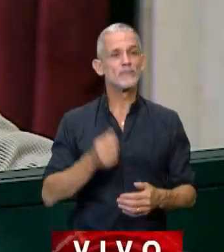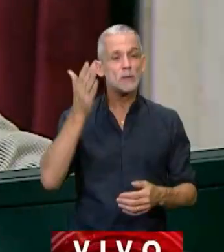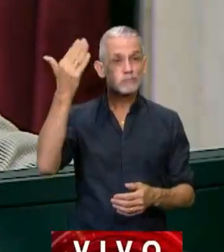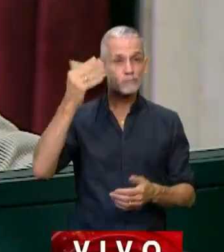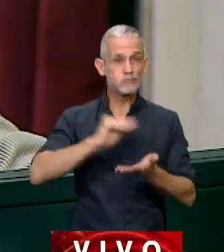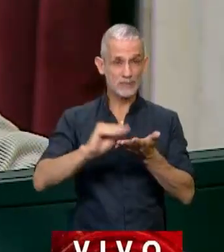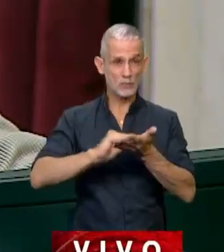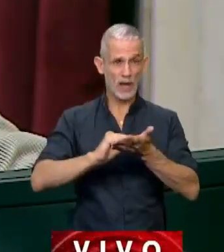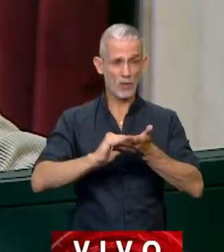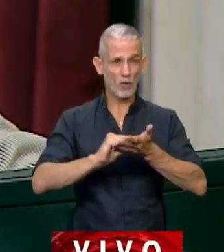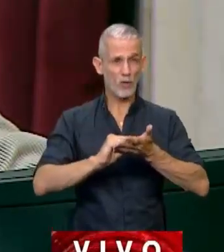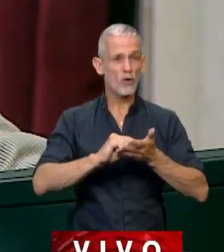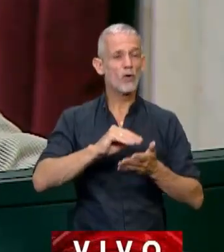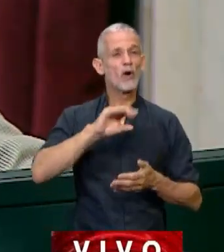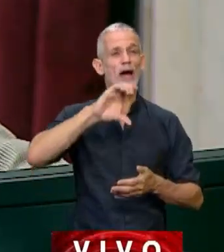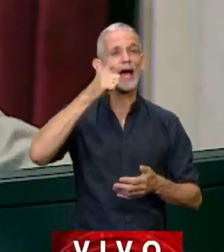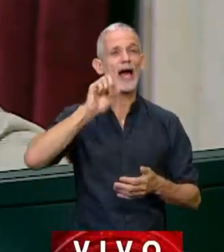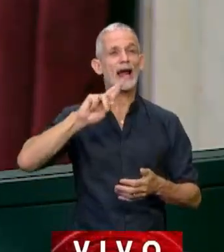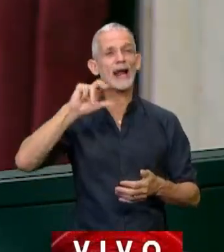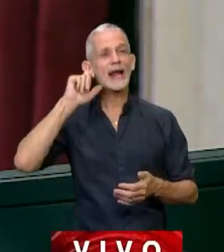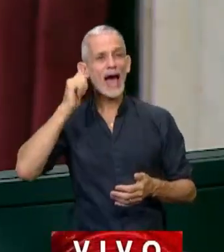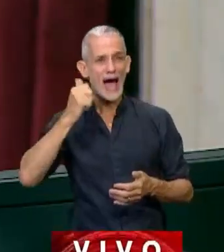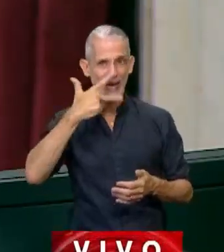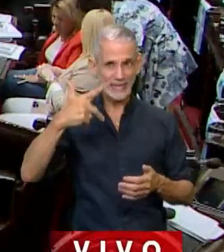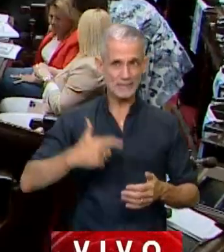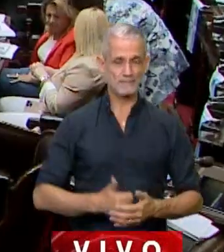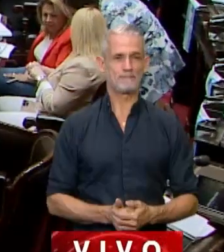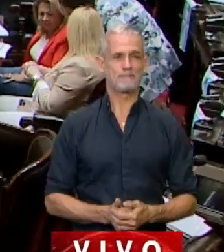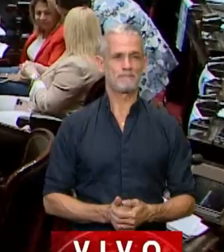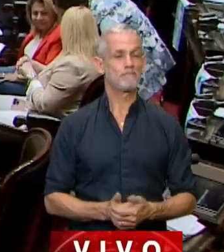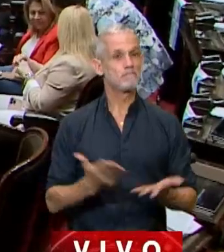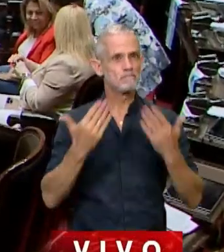Tiene la palabra el diputado Guillermo Carnaghi.